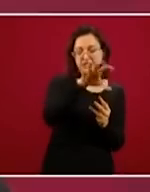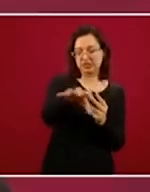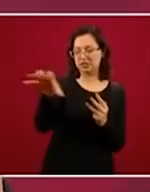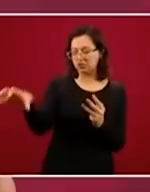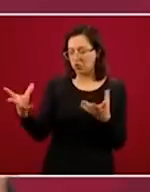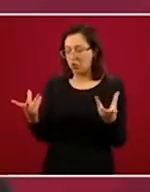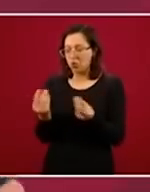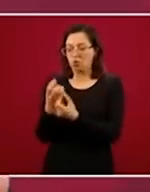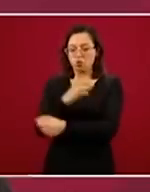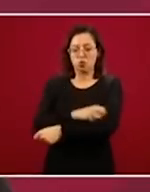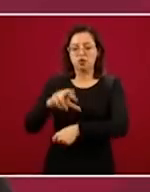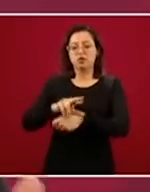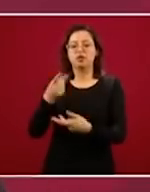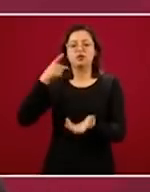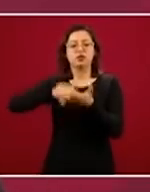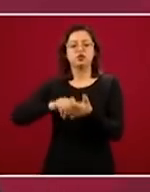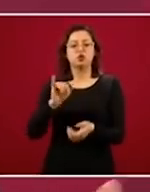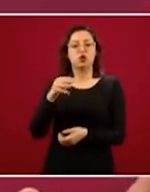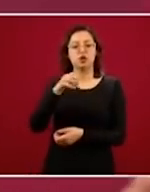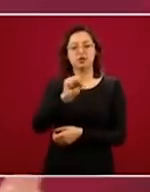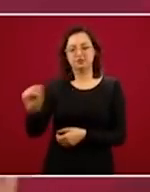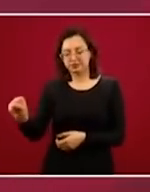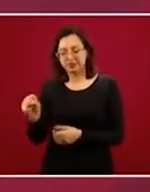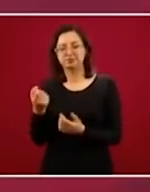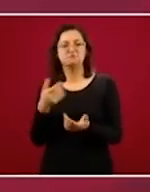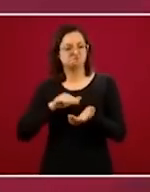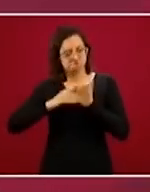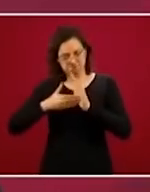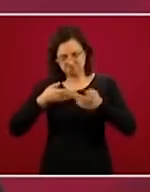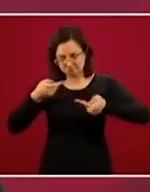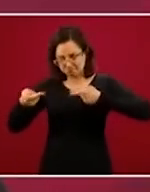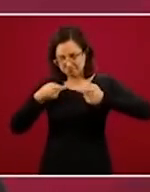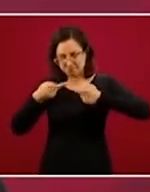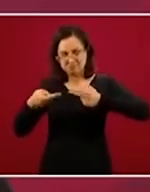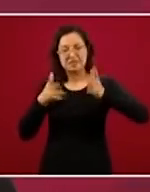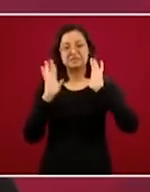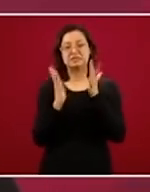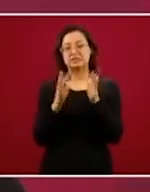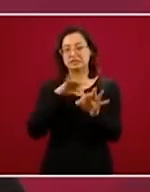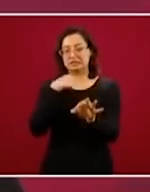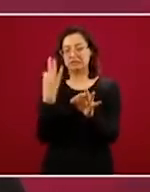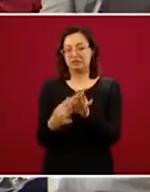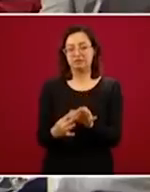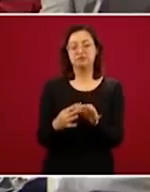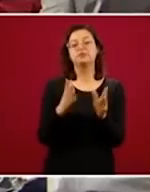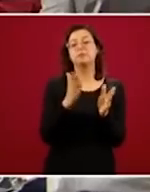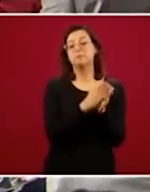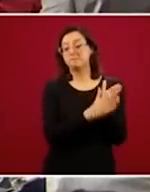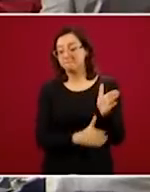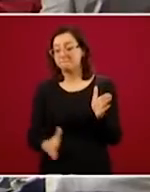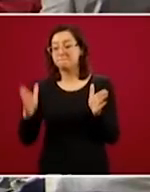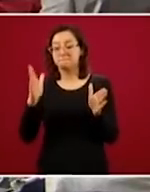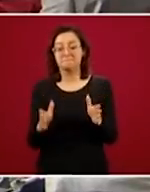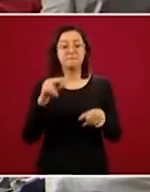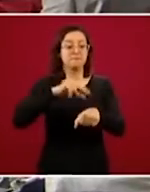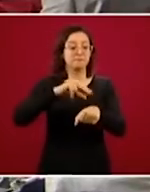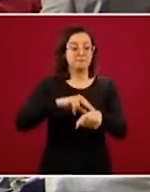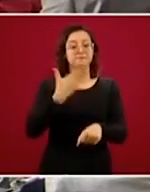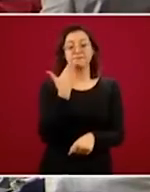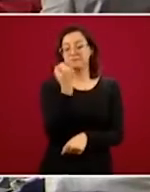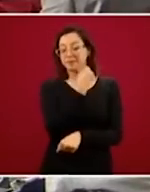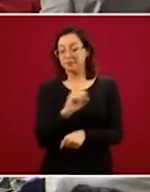coordinan al inss o que son parte del inss y justamente está terminando el ciclo de formación de médicos